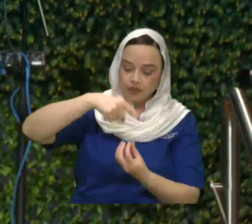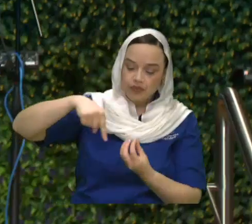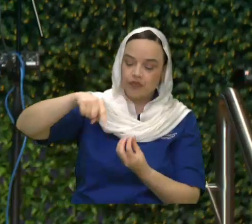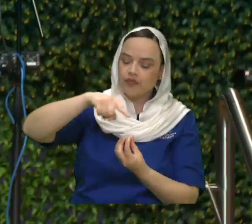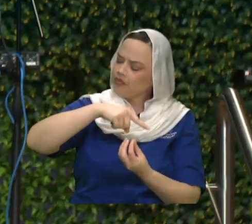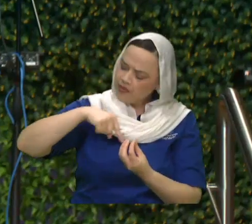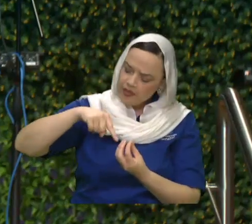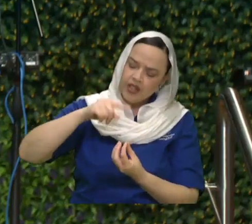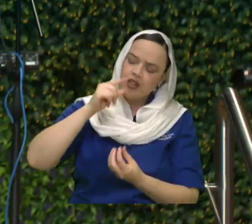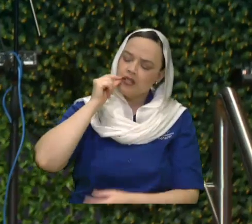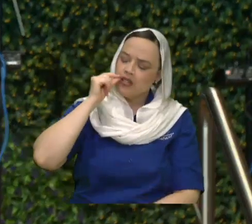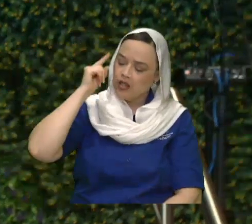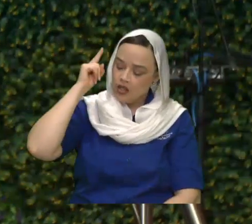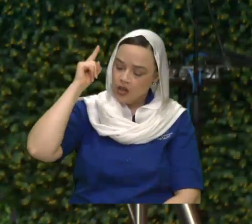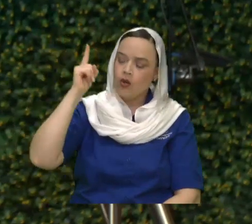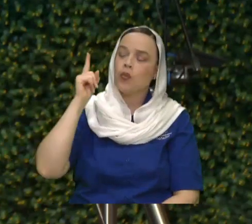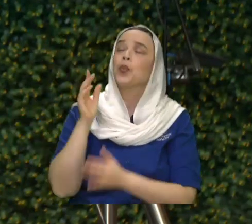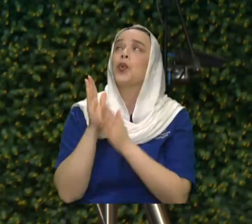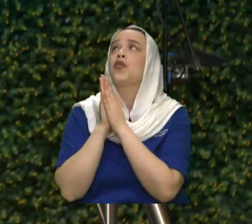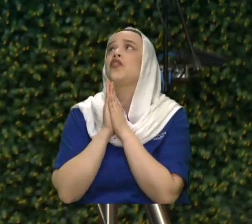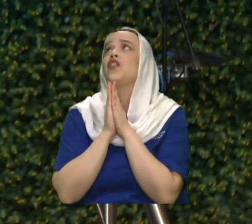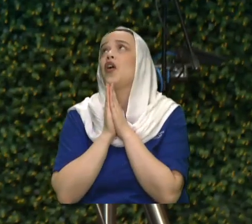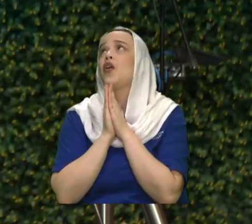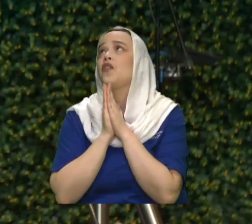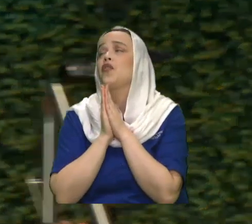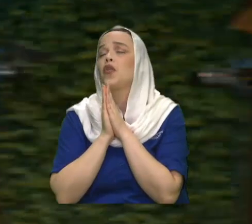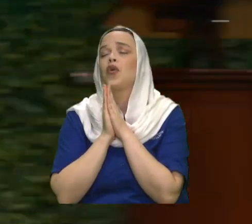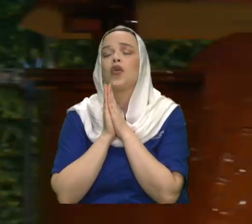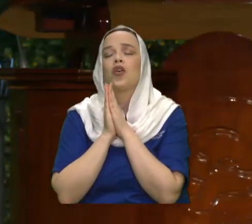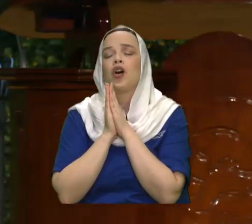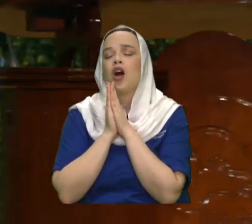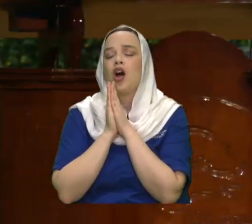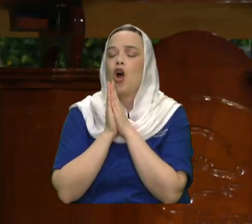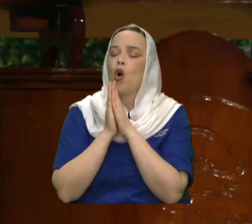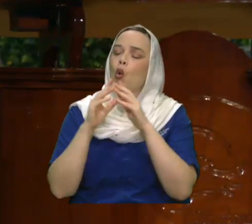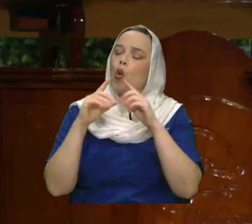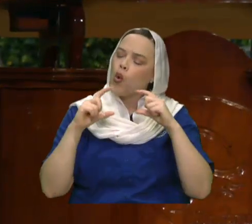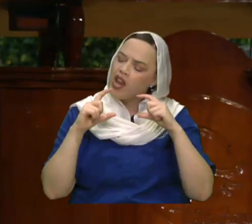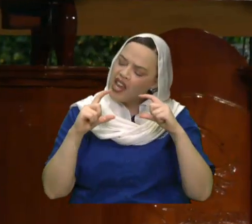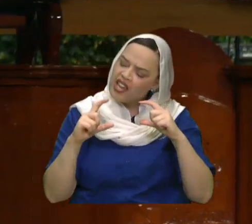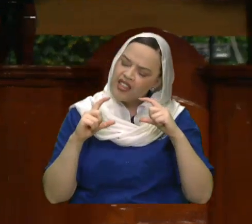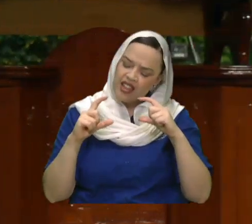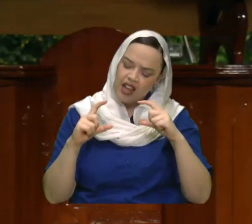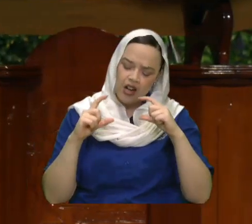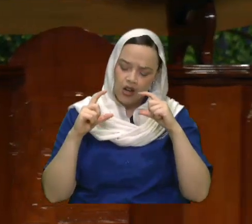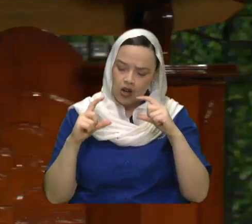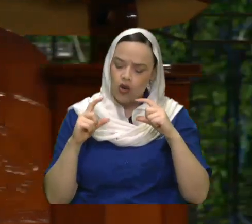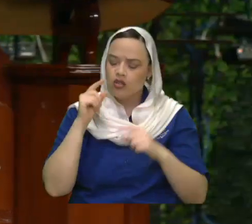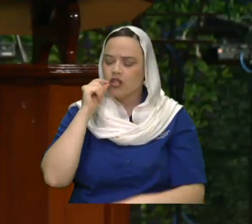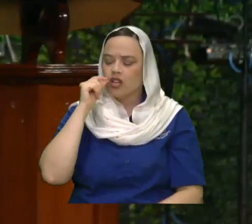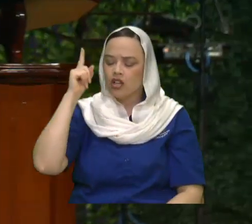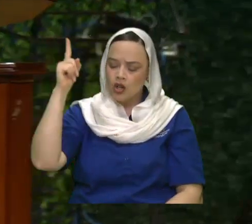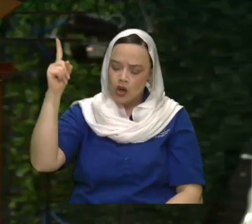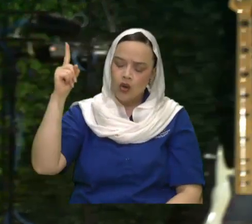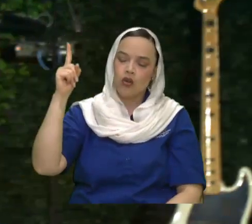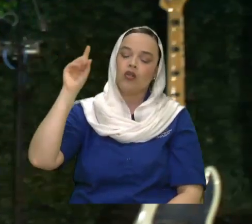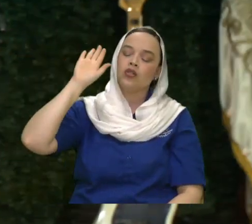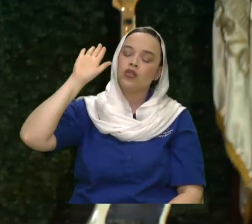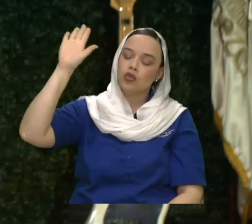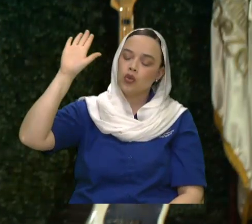bisnieto papaíto por favor pongo un vallado alrededor de ellos cubre nos con tu sangre señor que